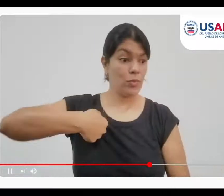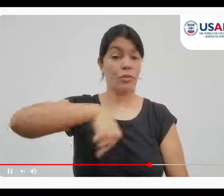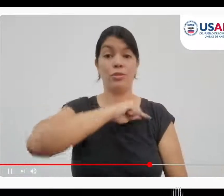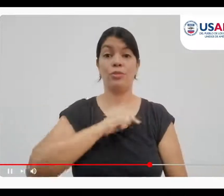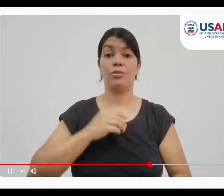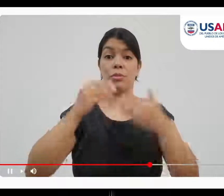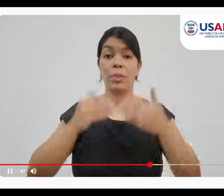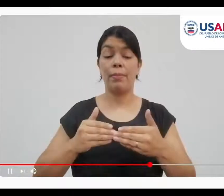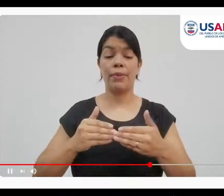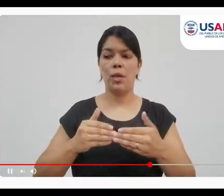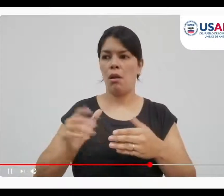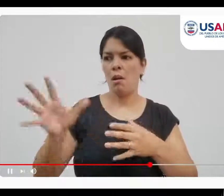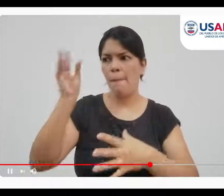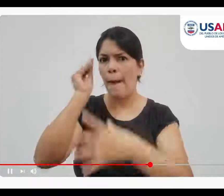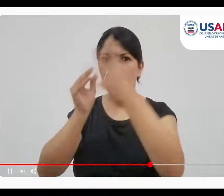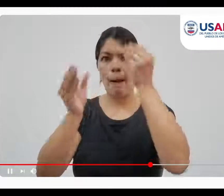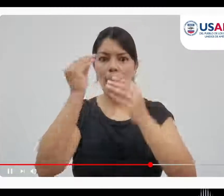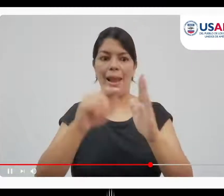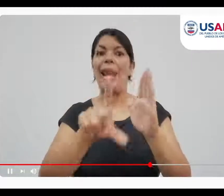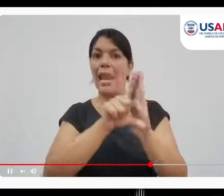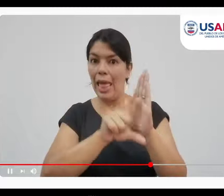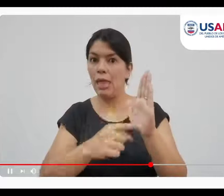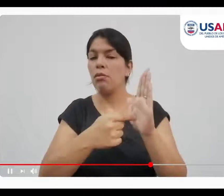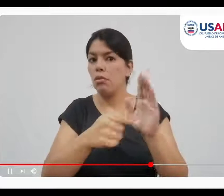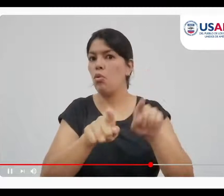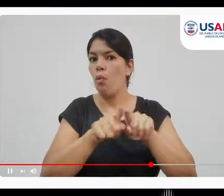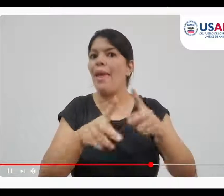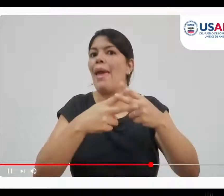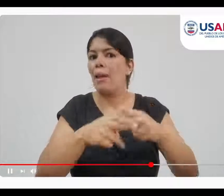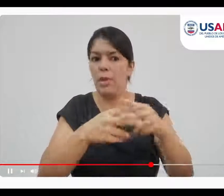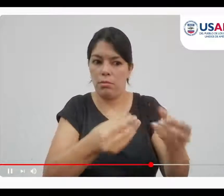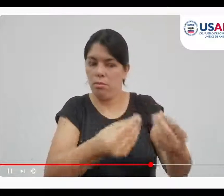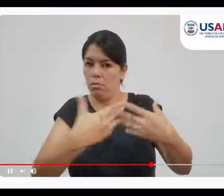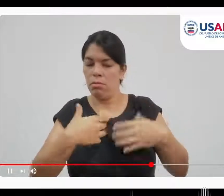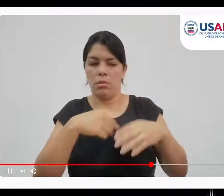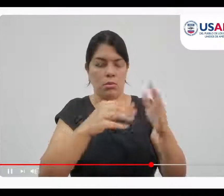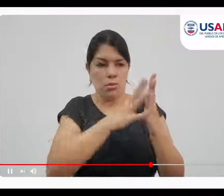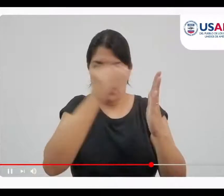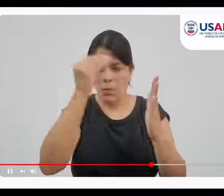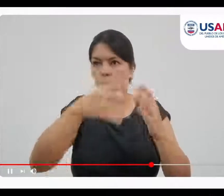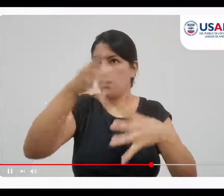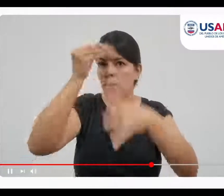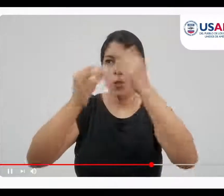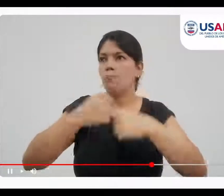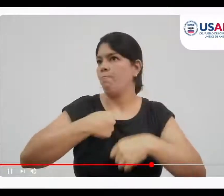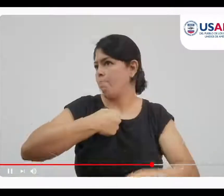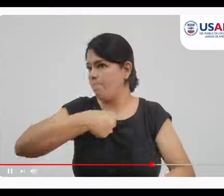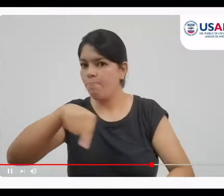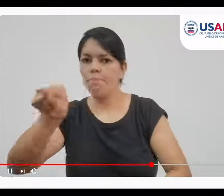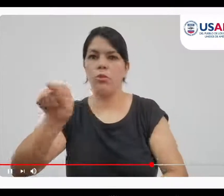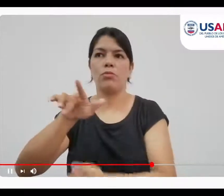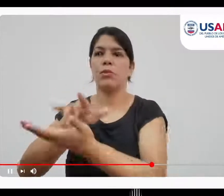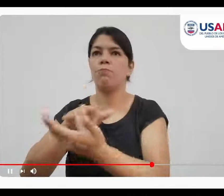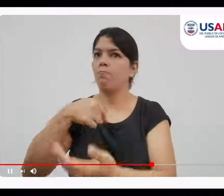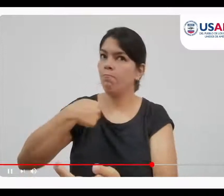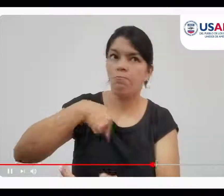de esas herramientas que tenemos, que es la legislación, y salir con eso, a generar presión y a buscar espacios, a que la comunidad